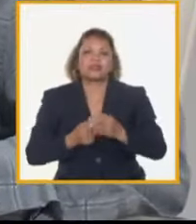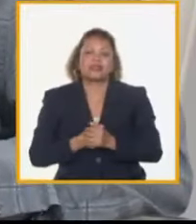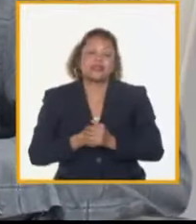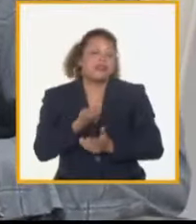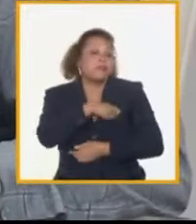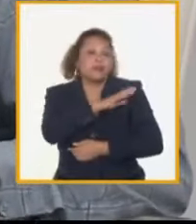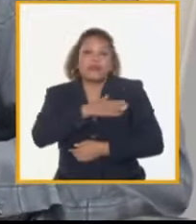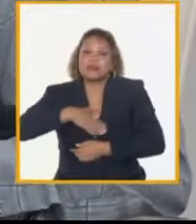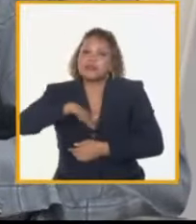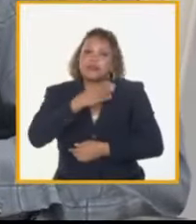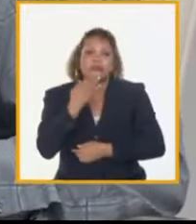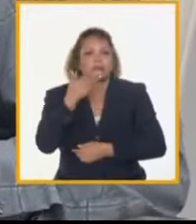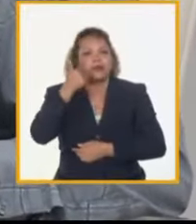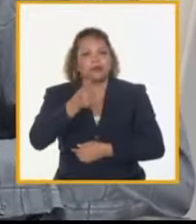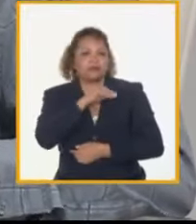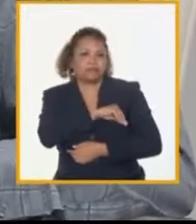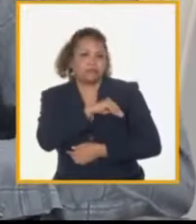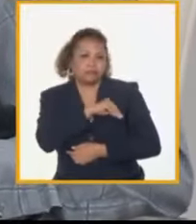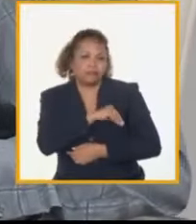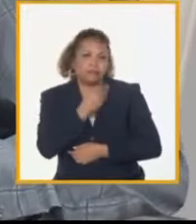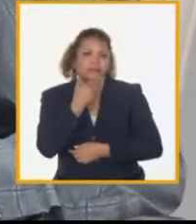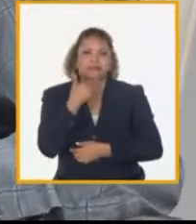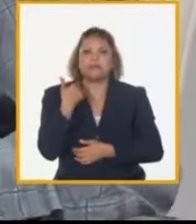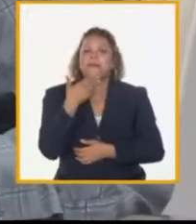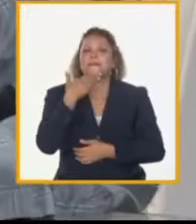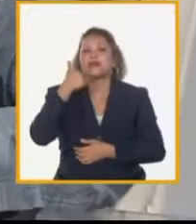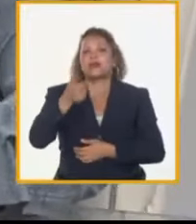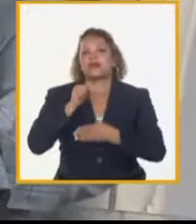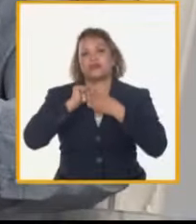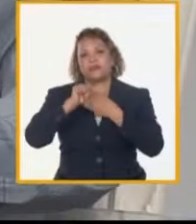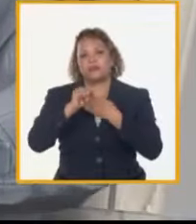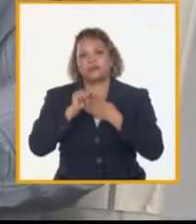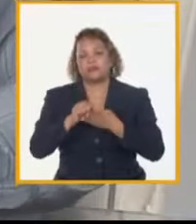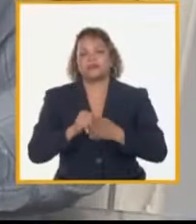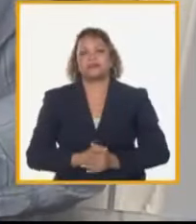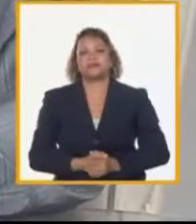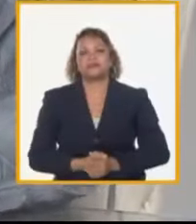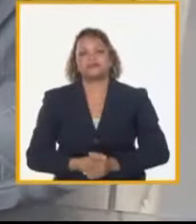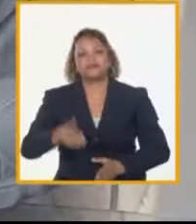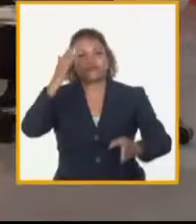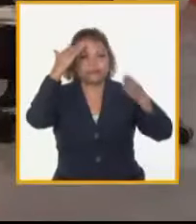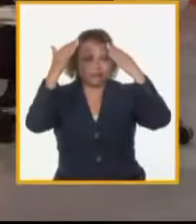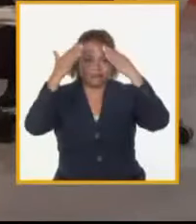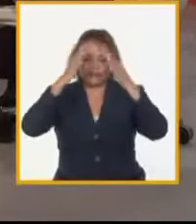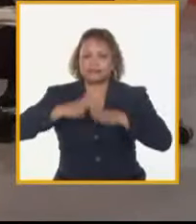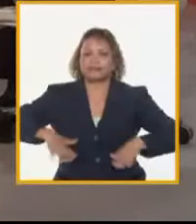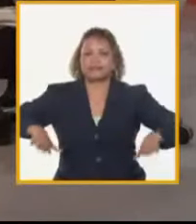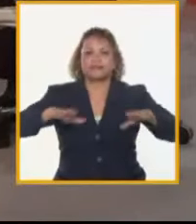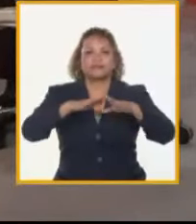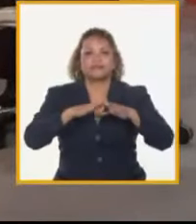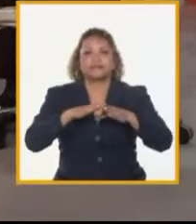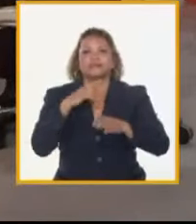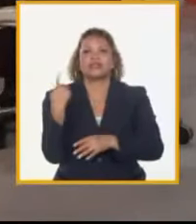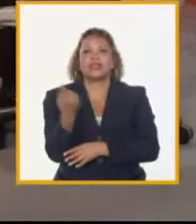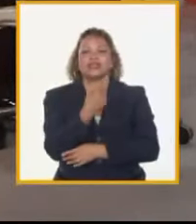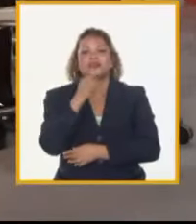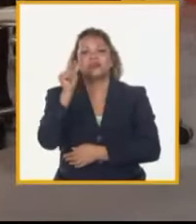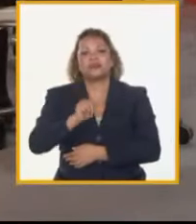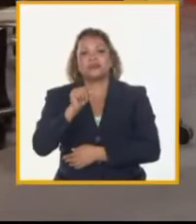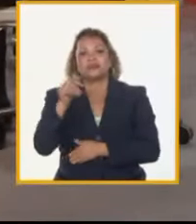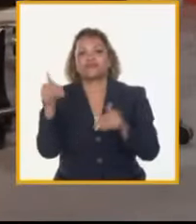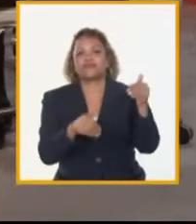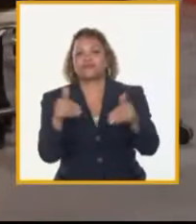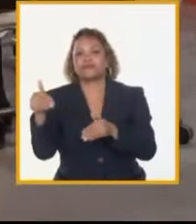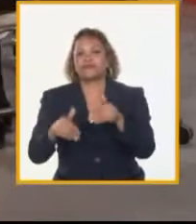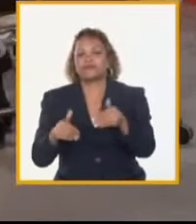población siga disfrutando de los mejores servicios que nosotros podamos prestar. Bueno, muchísimas gracias a usted, Oscar, gracias a los compañeros que nos han